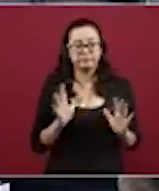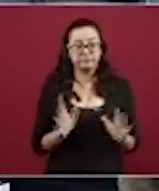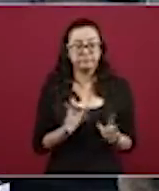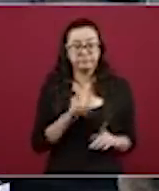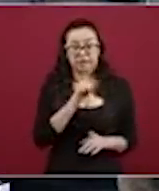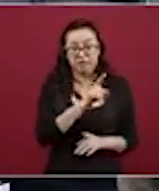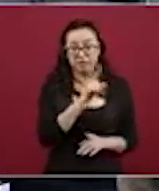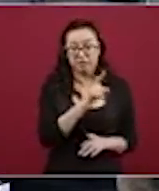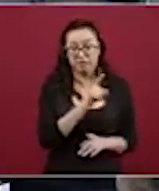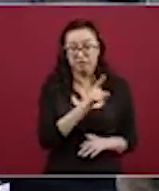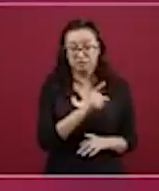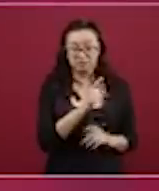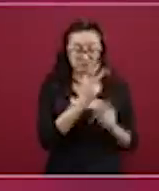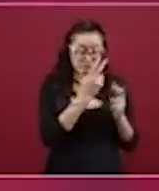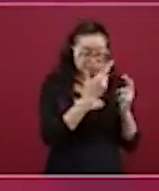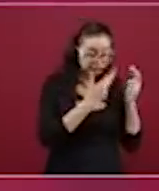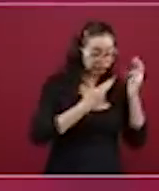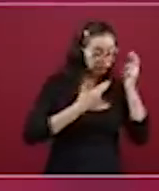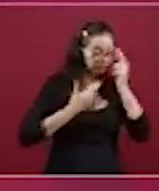análisis